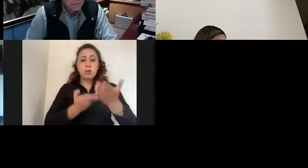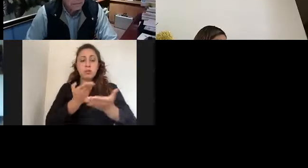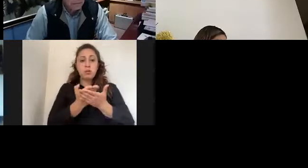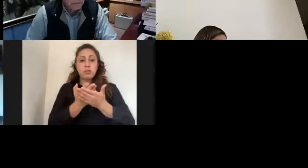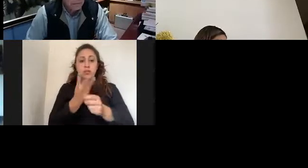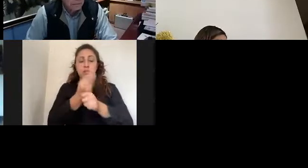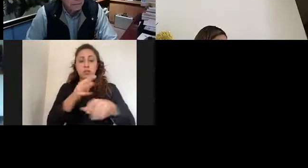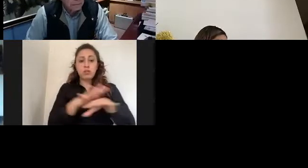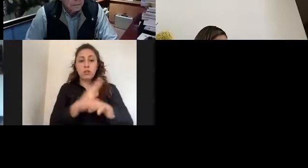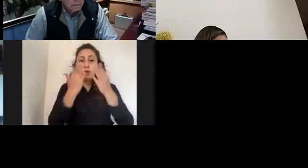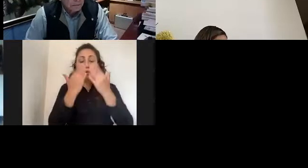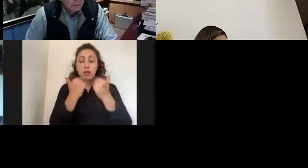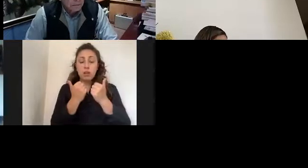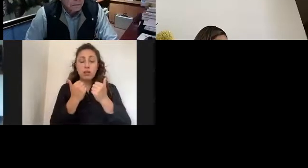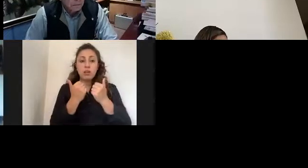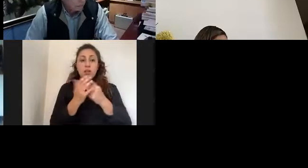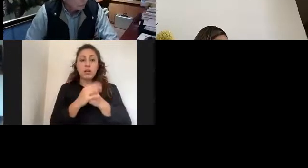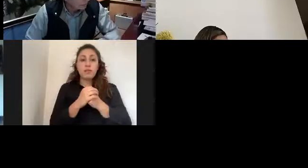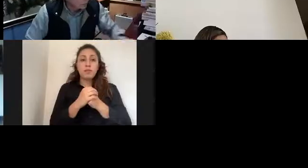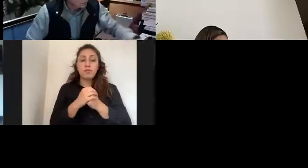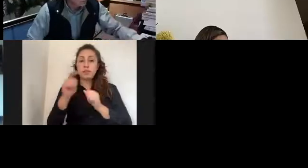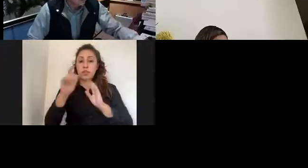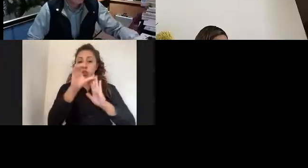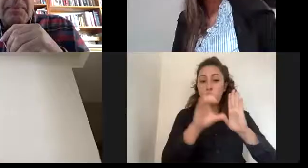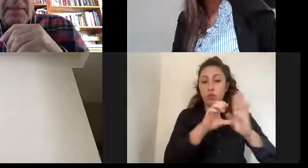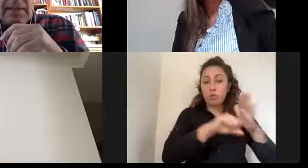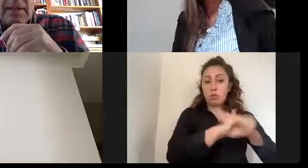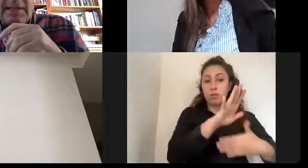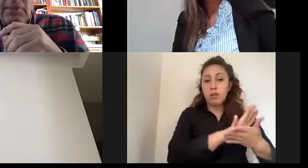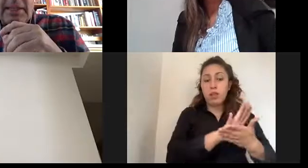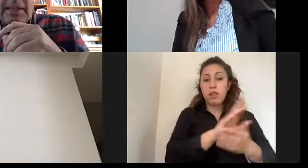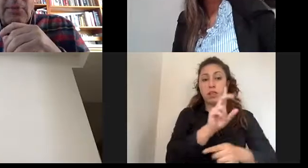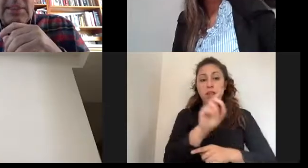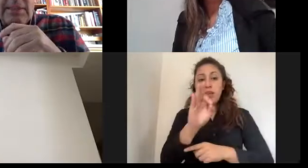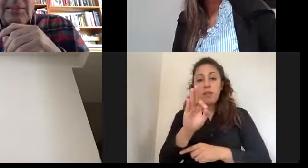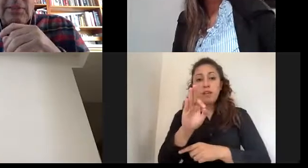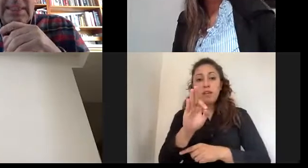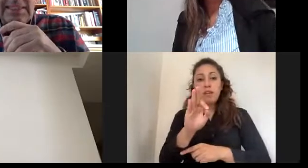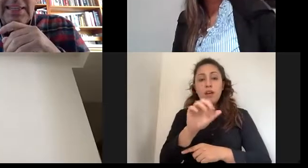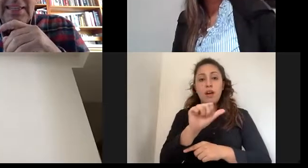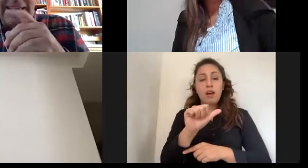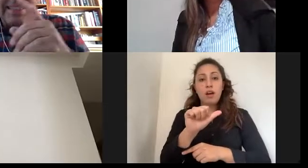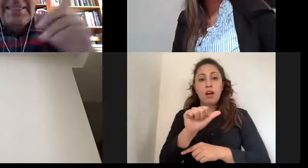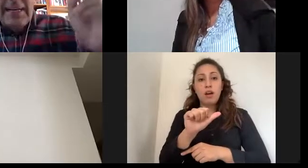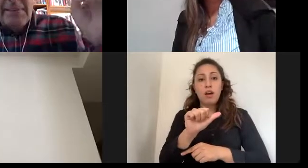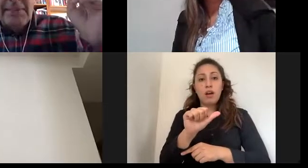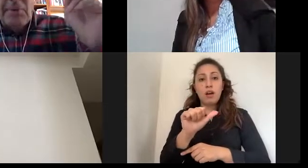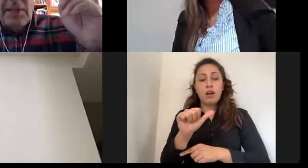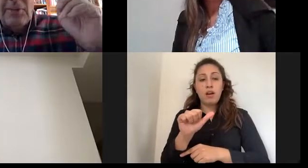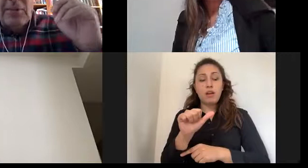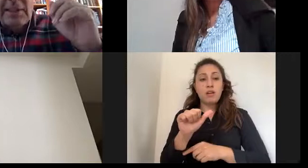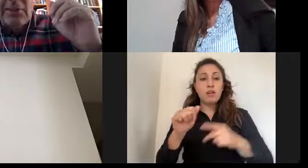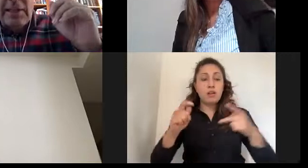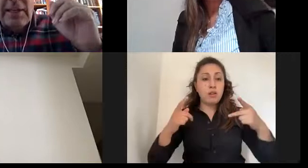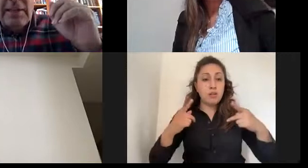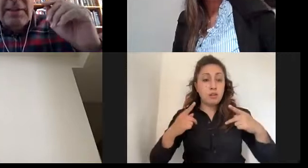en el Código Penal para el Distrito Federal. El término de delincuencia organizada ya estaba estipulado